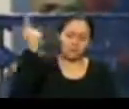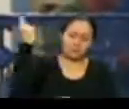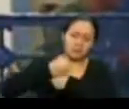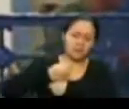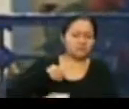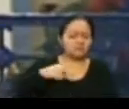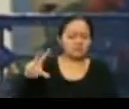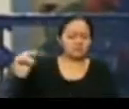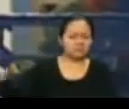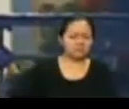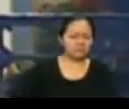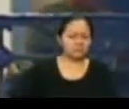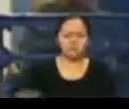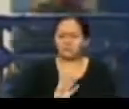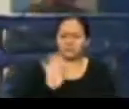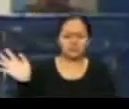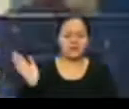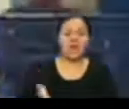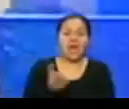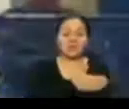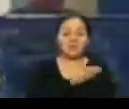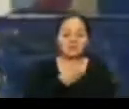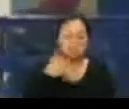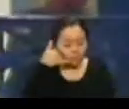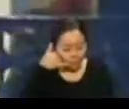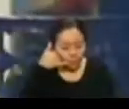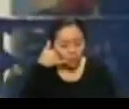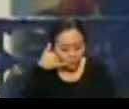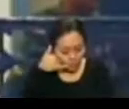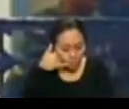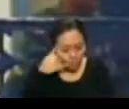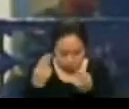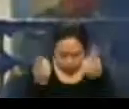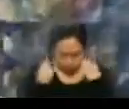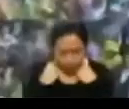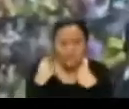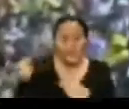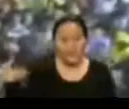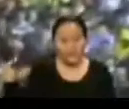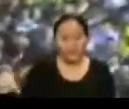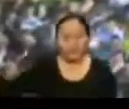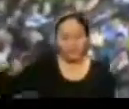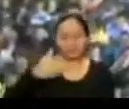hacían antes. Ustedes saben lo que eso significa para esa gente.